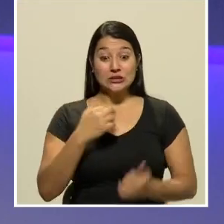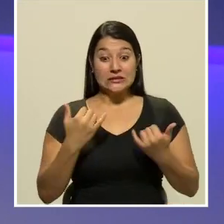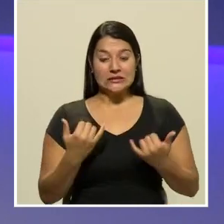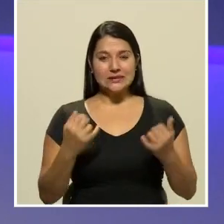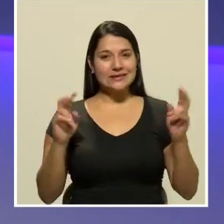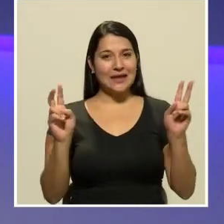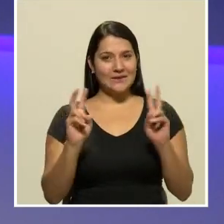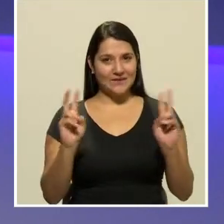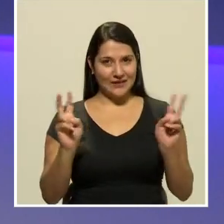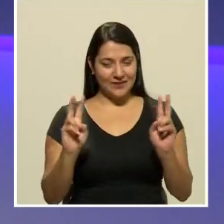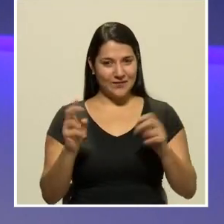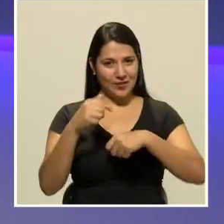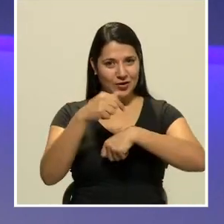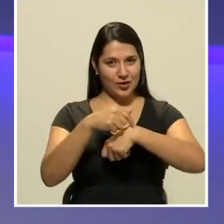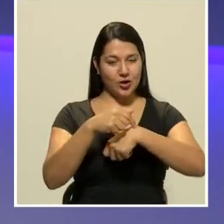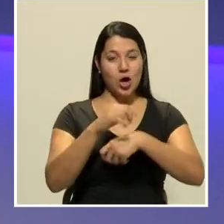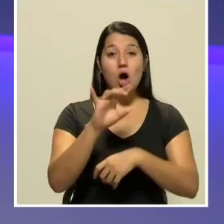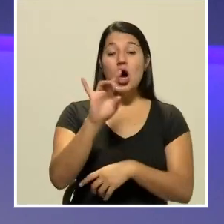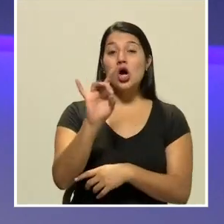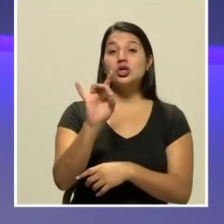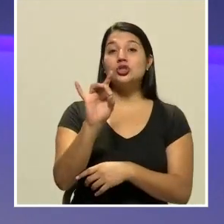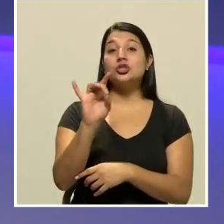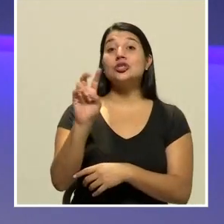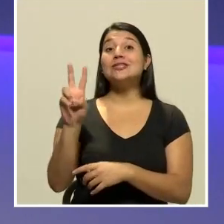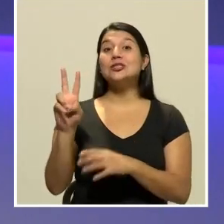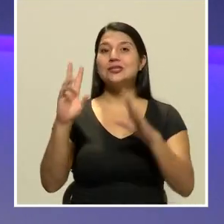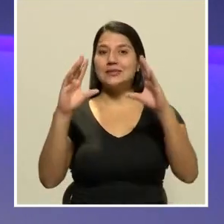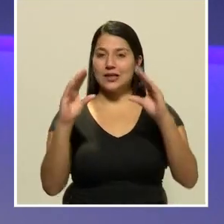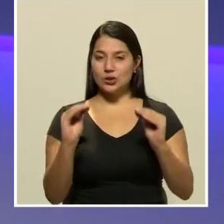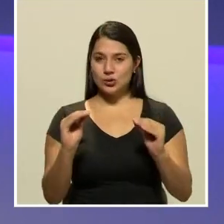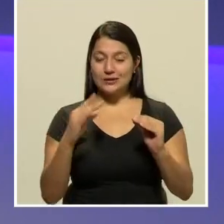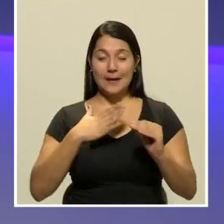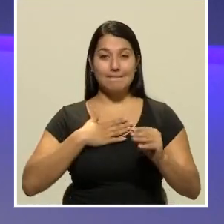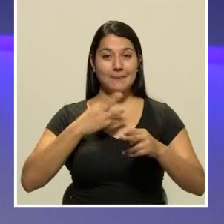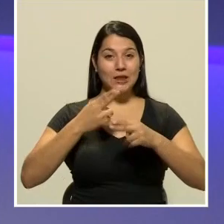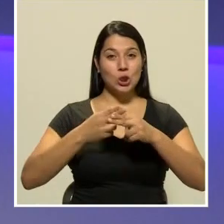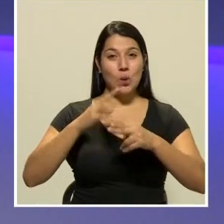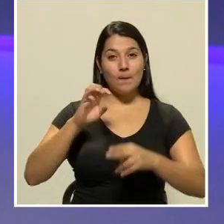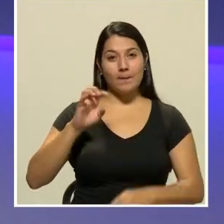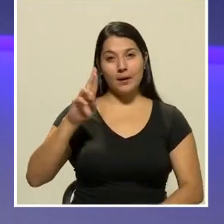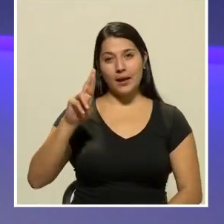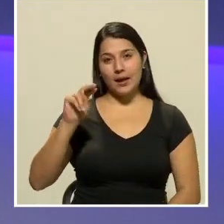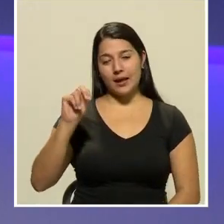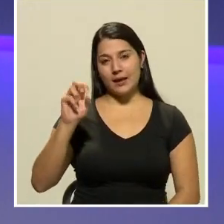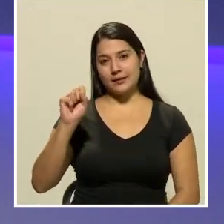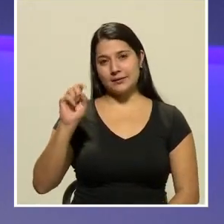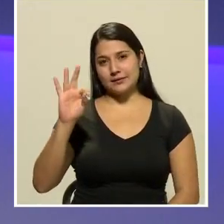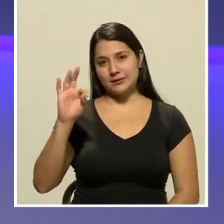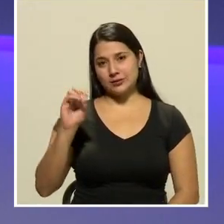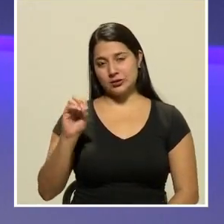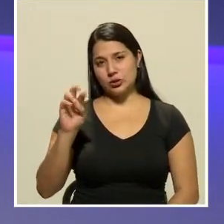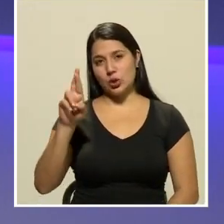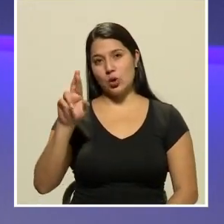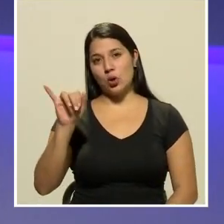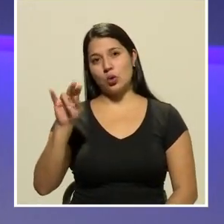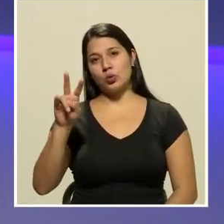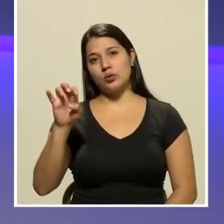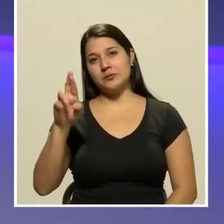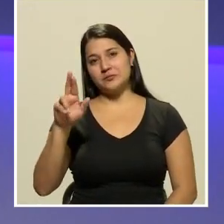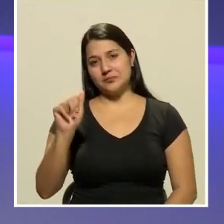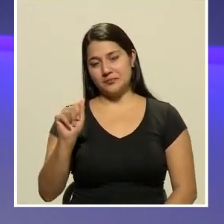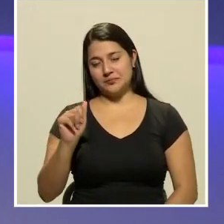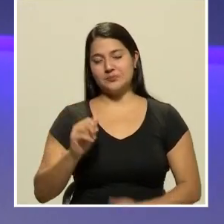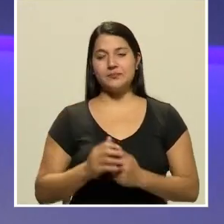vivo a las 8:02 de la noche. Soy Ernesto Rivera. Uno de